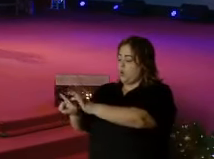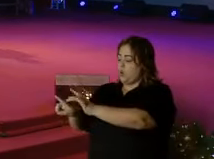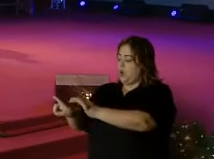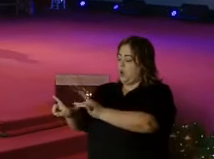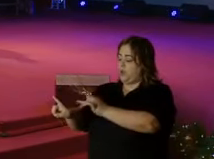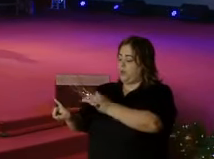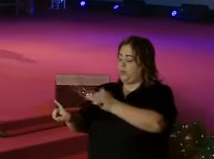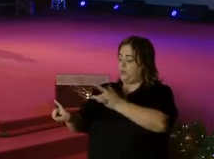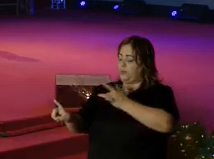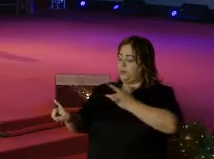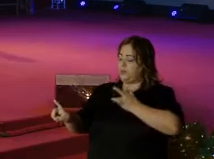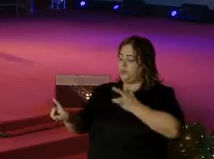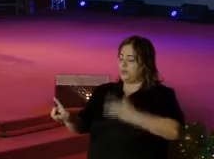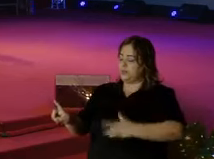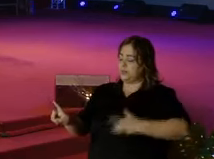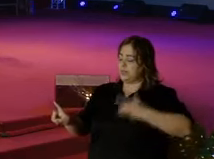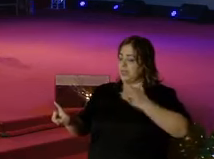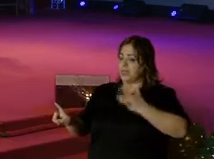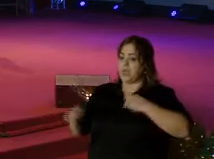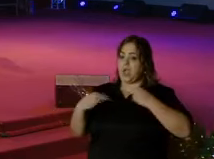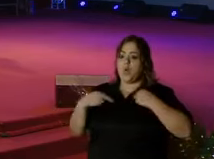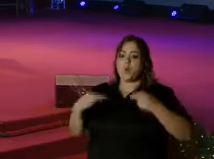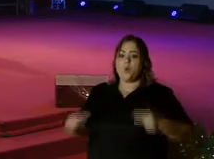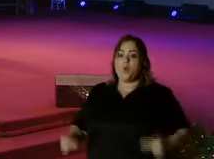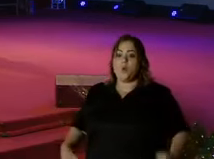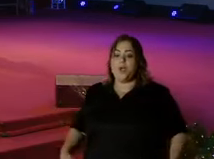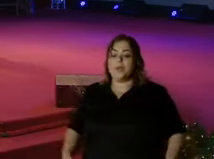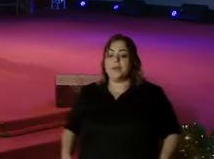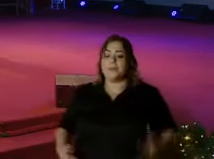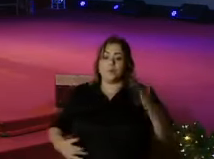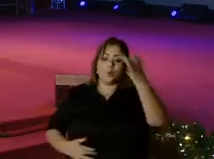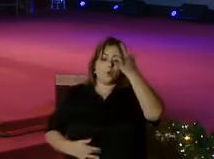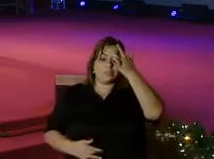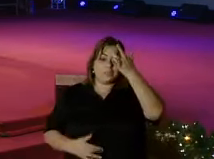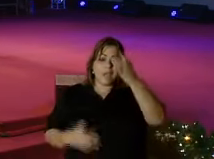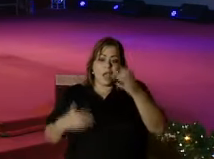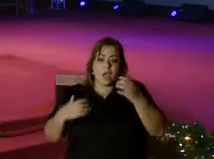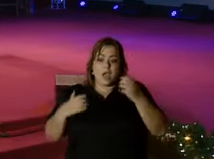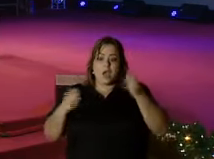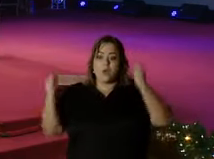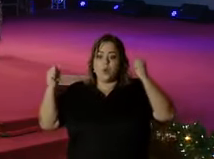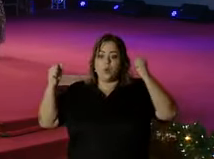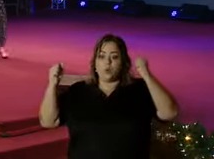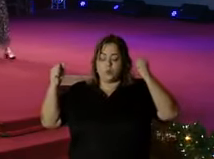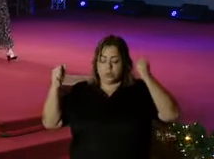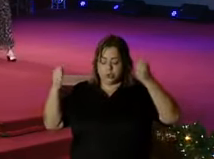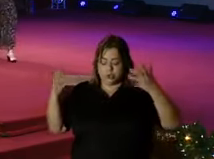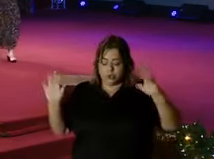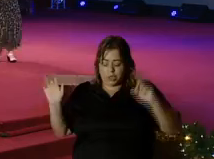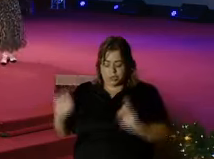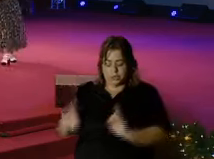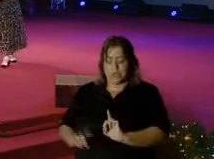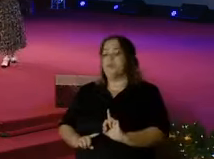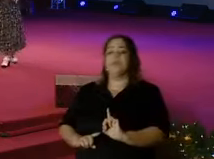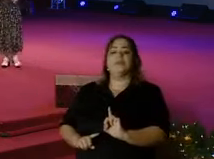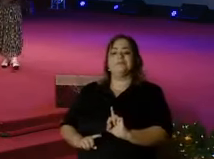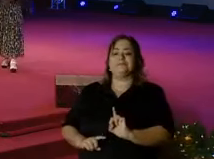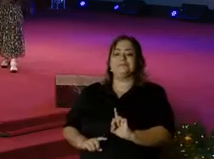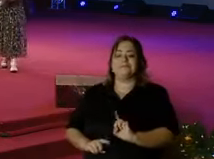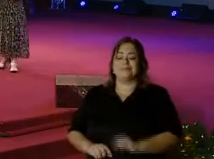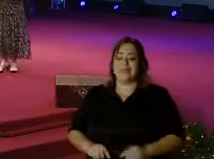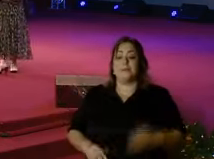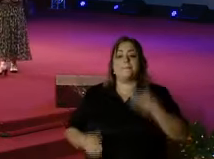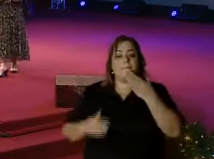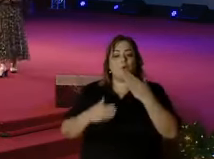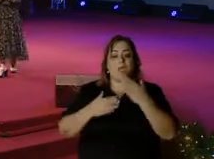y sintió en el cuerpo que estaba sana de aquel azote. Oiga. Lo que toma una decisión. ¿Tú